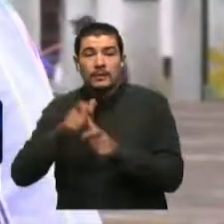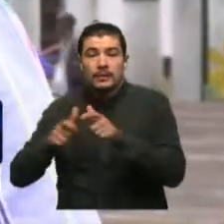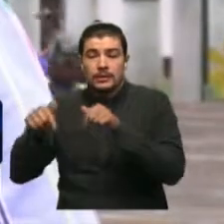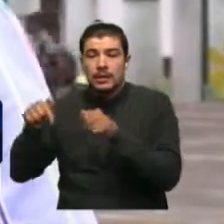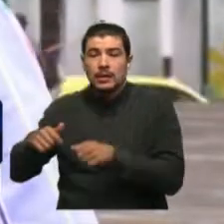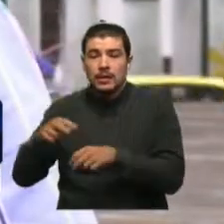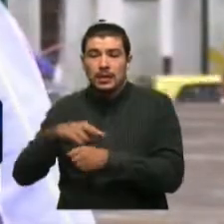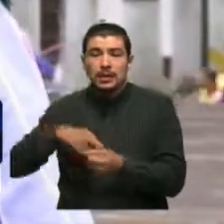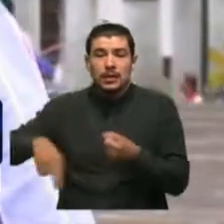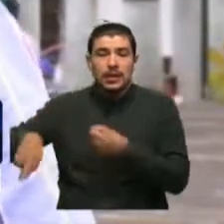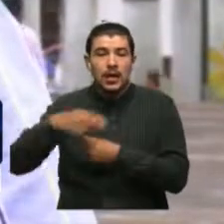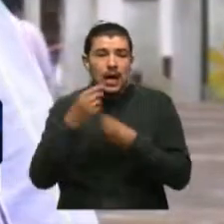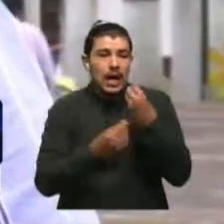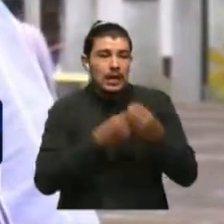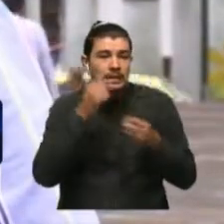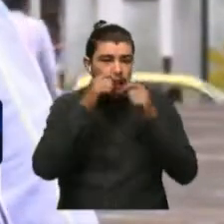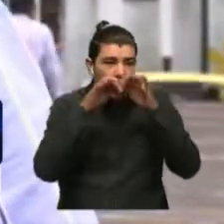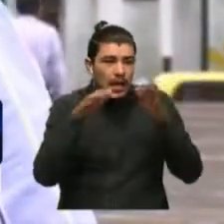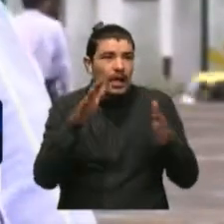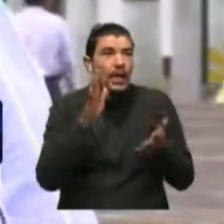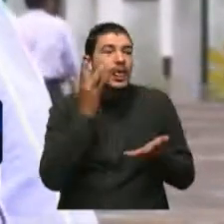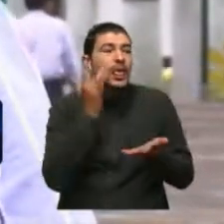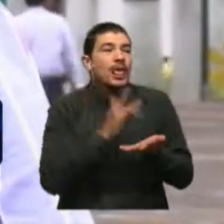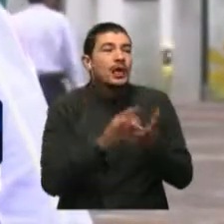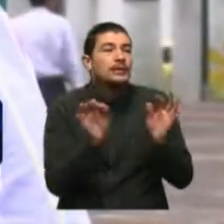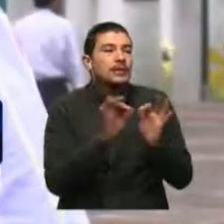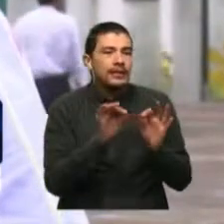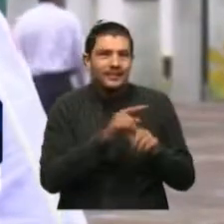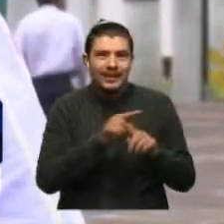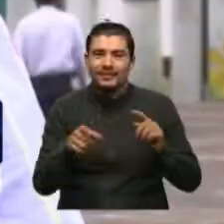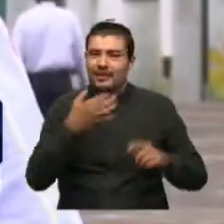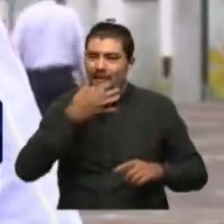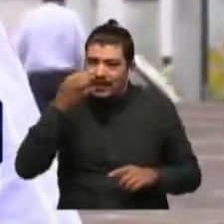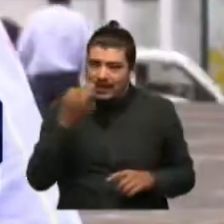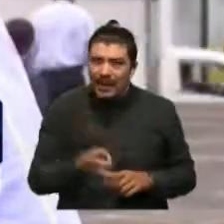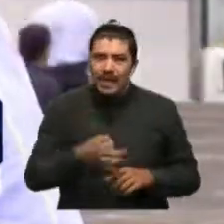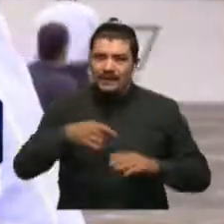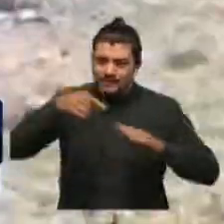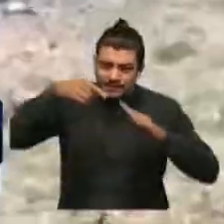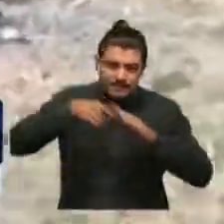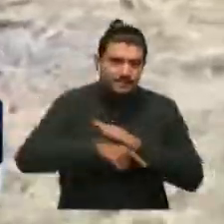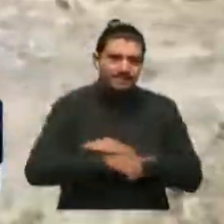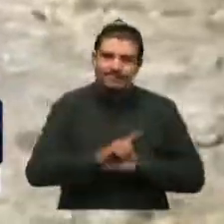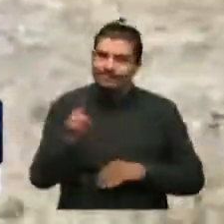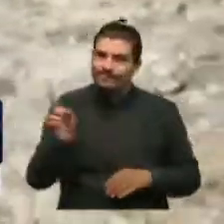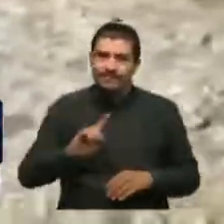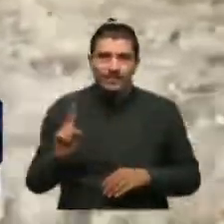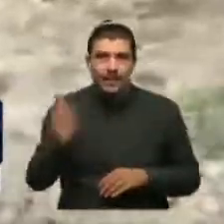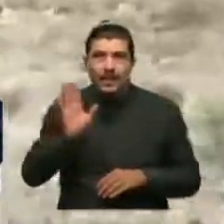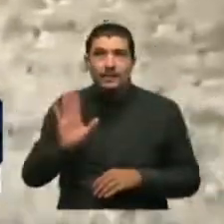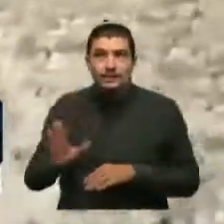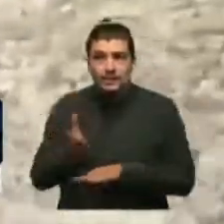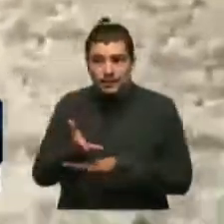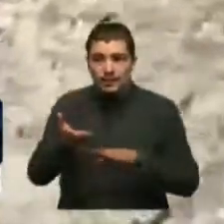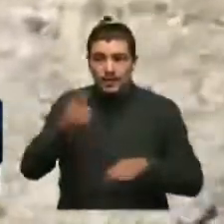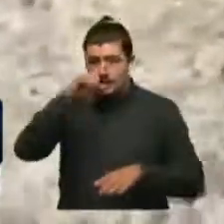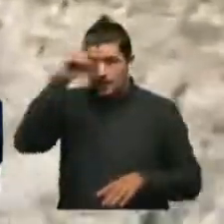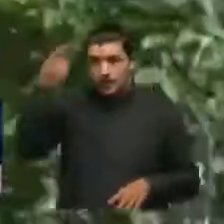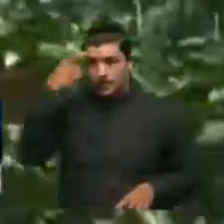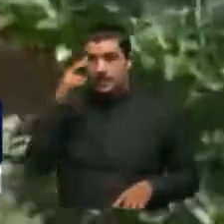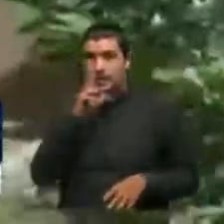región, hacen un descontaminado superficial, pero realmente no hacen una cuestión de fondo. Ellos piden al gobierno